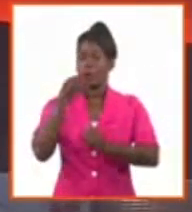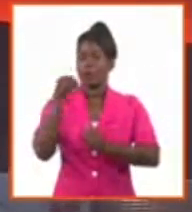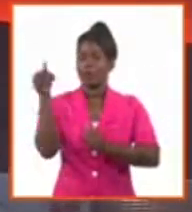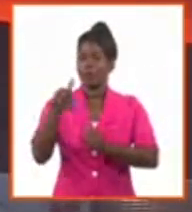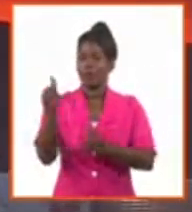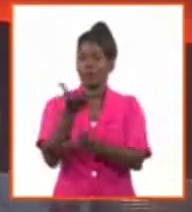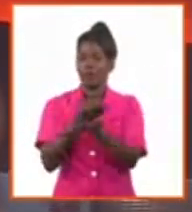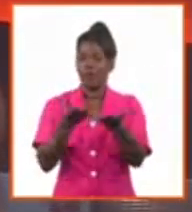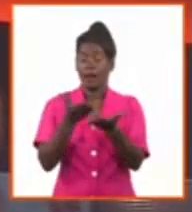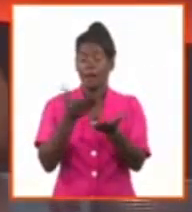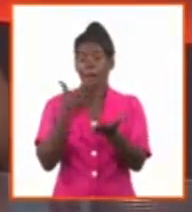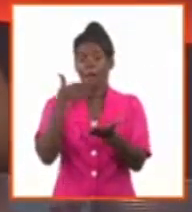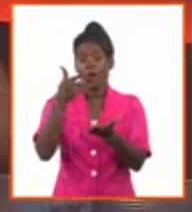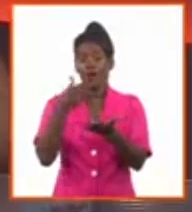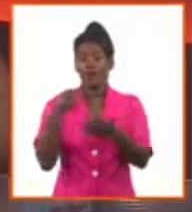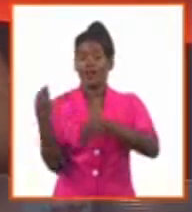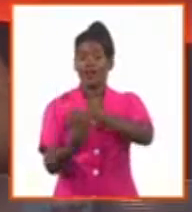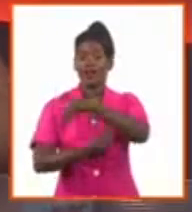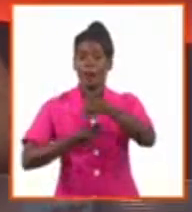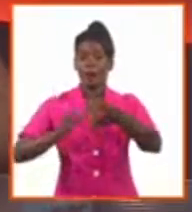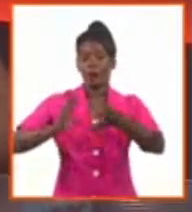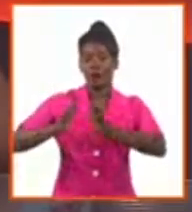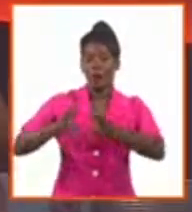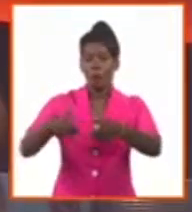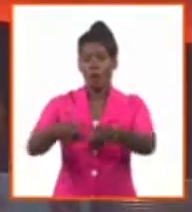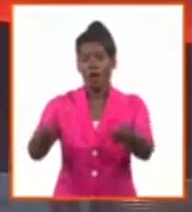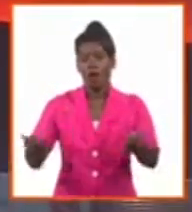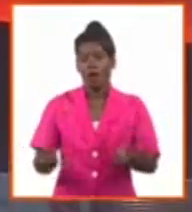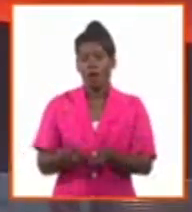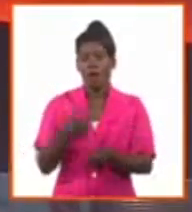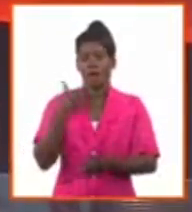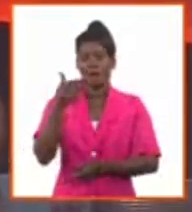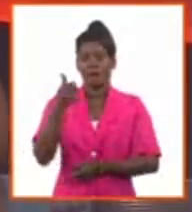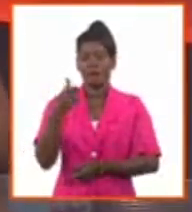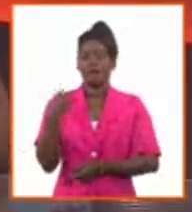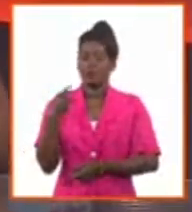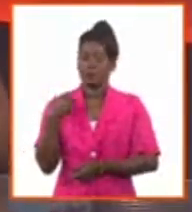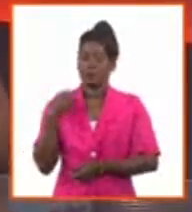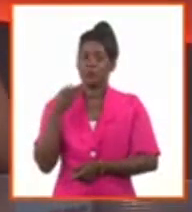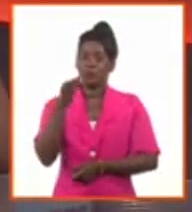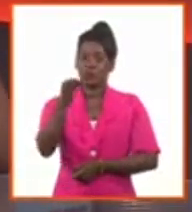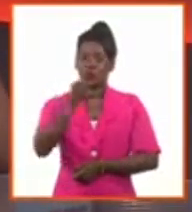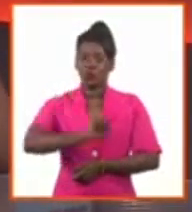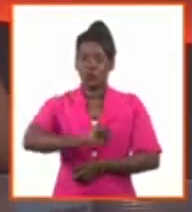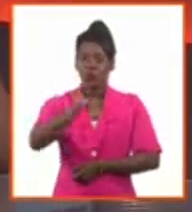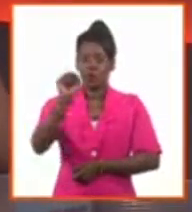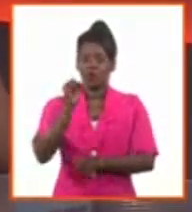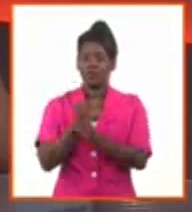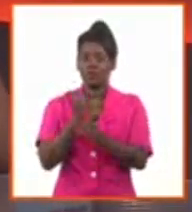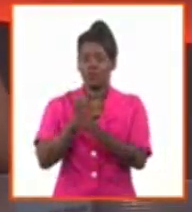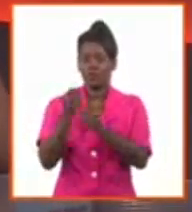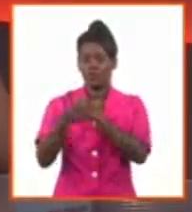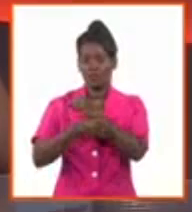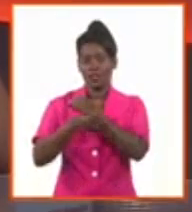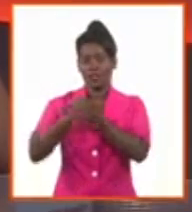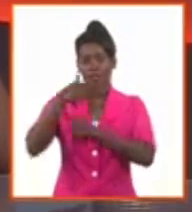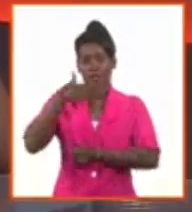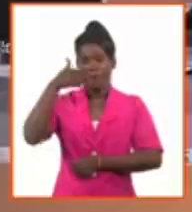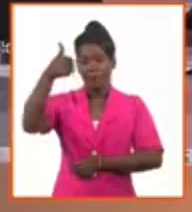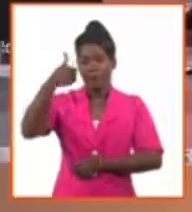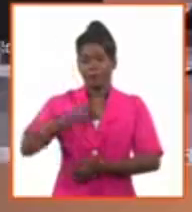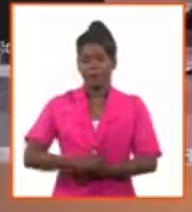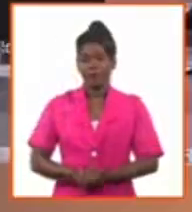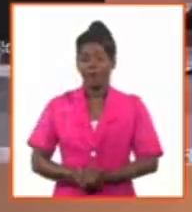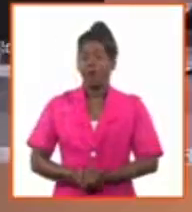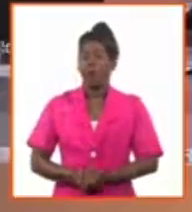hacer este congreso mucho más dinámico de lo que ha sido hasta el momento, y seguiremos trabajando en base a eso. Bueno,